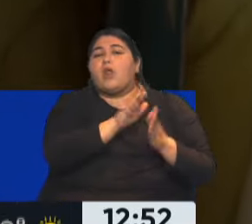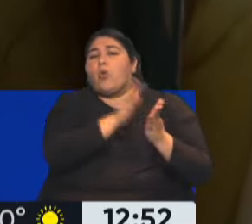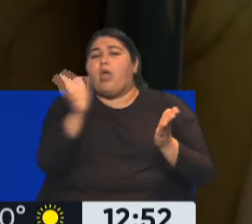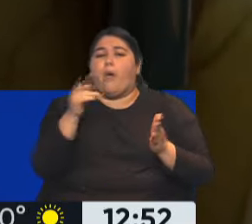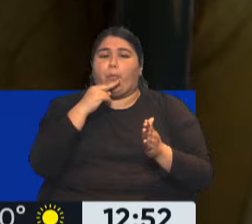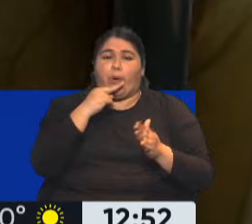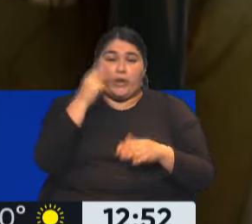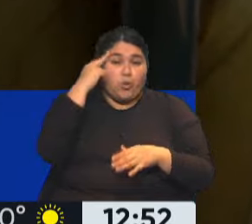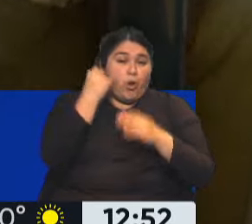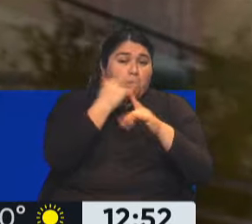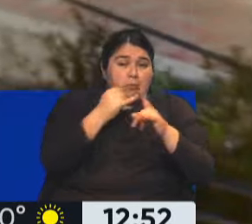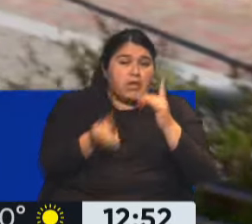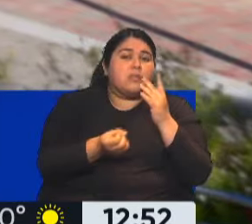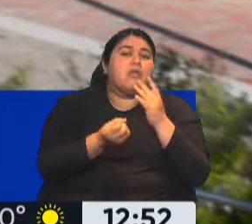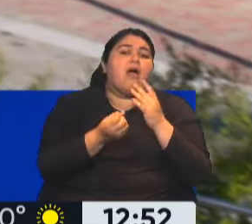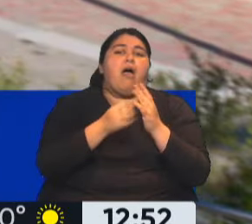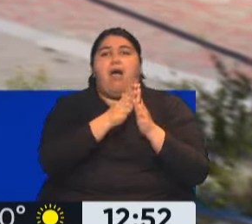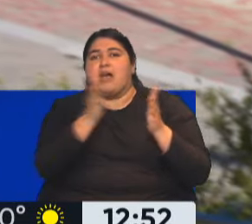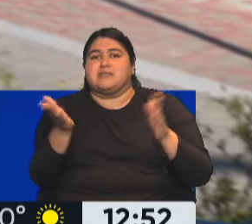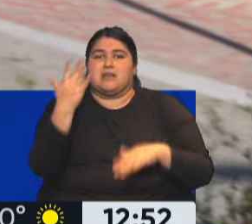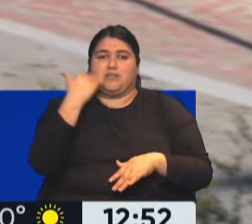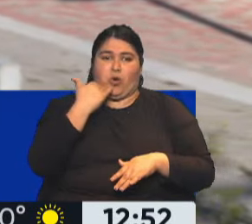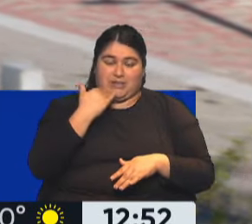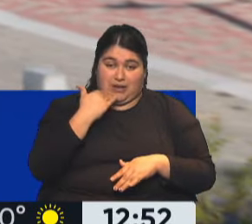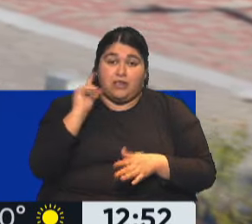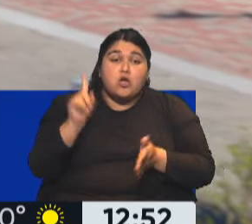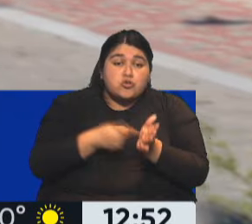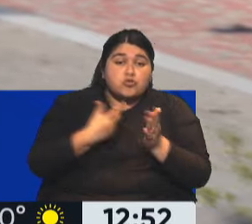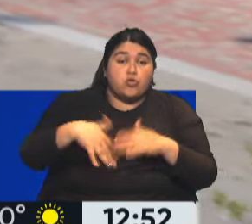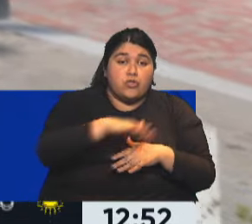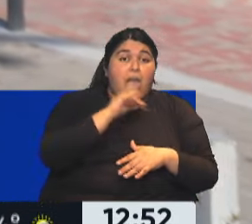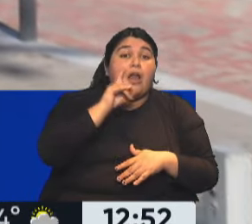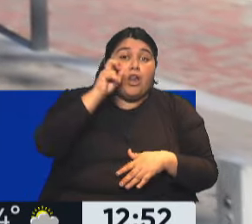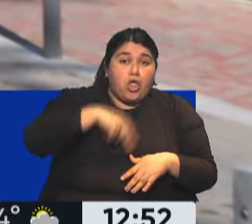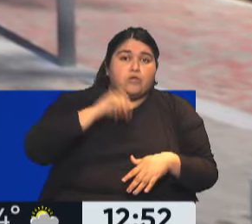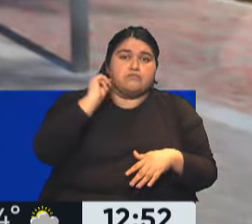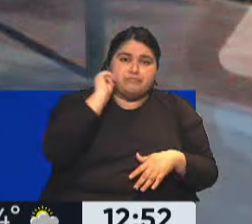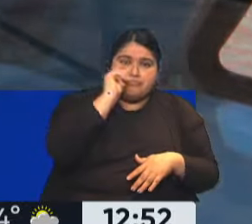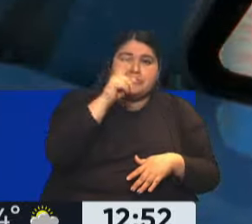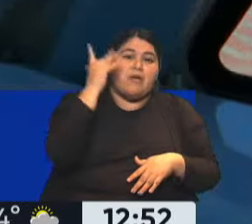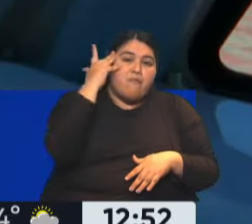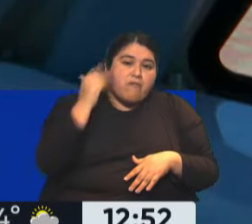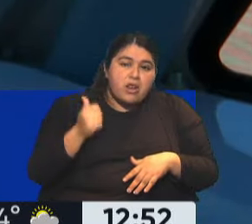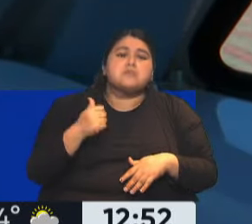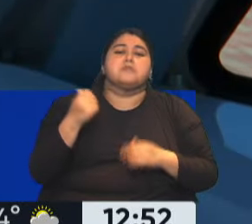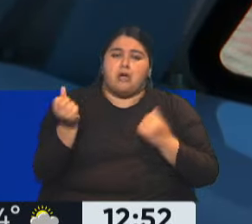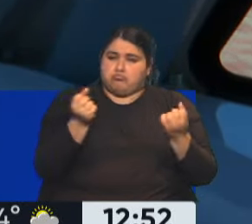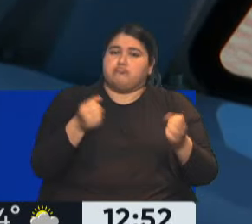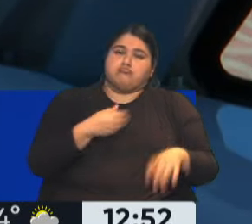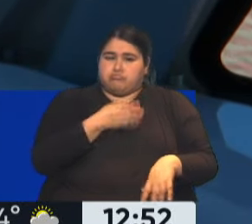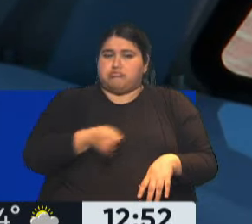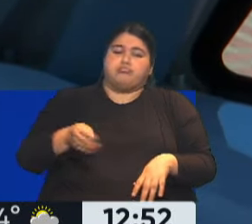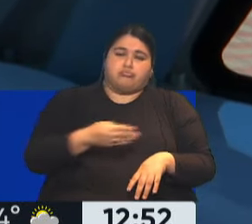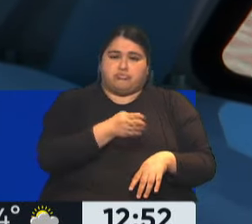de 9:30 a 17:30. Actualmente, ciudades como Lyon, en Francia, utilizan este tipo de transporte